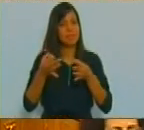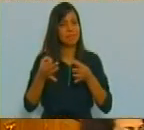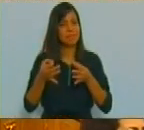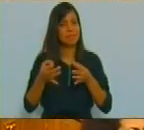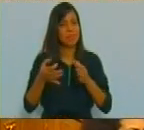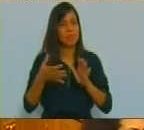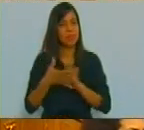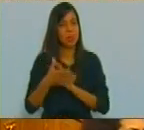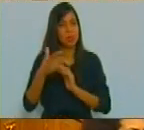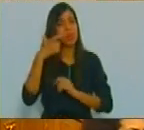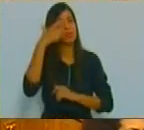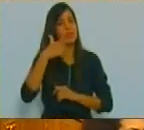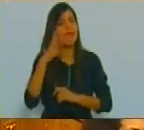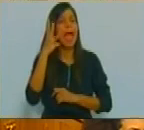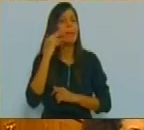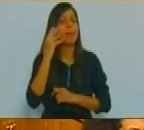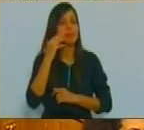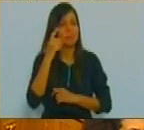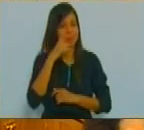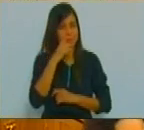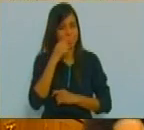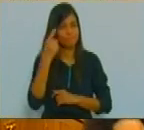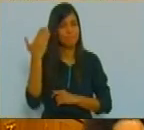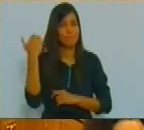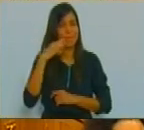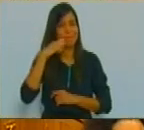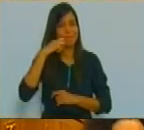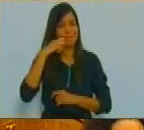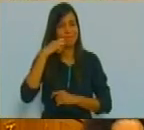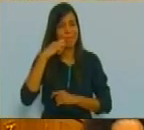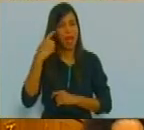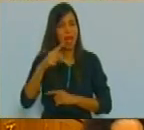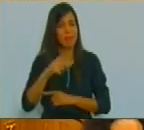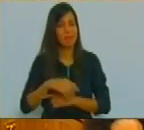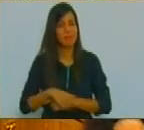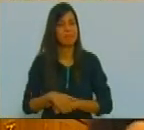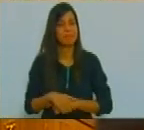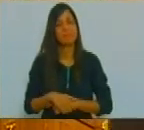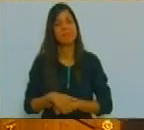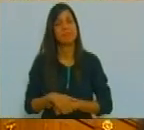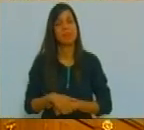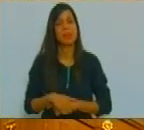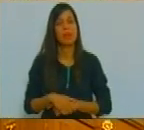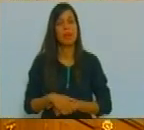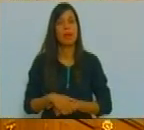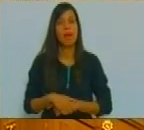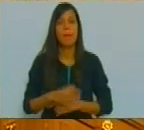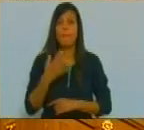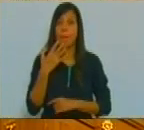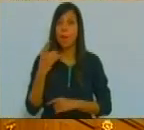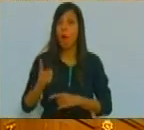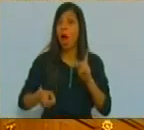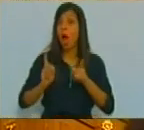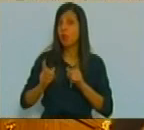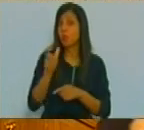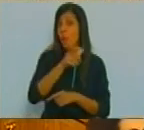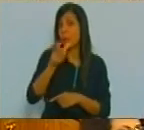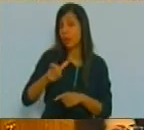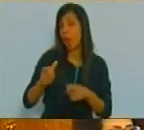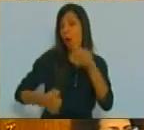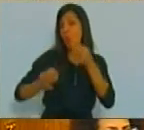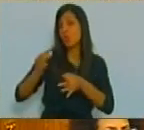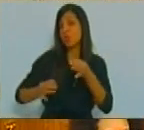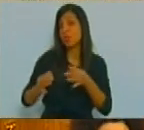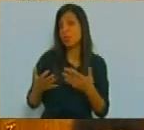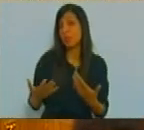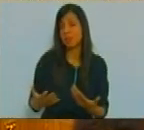conocimiento que tengo además del tema no es posible que nosotros tengamos operadores de justicia y que